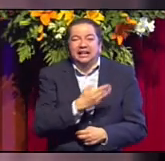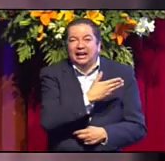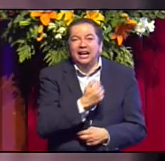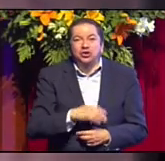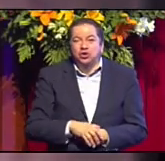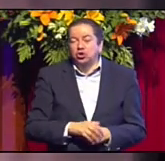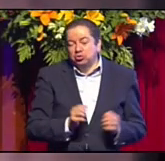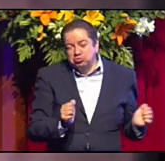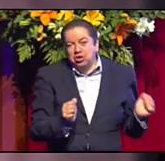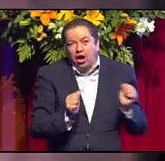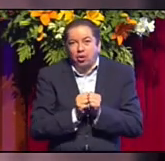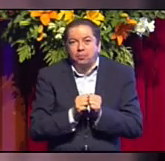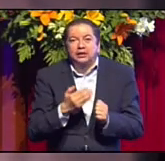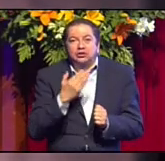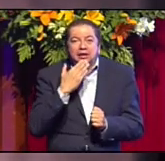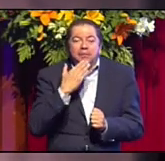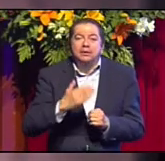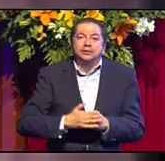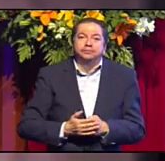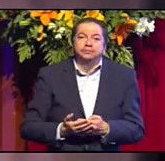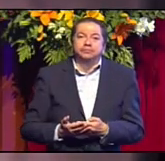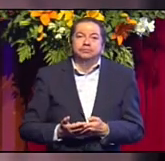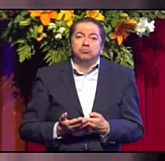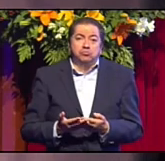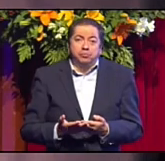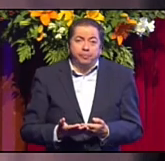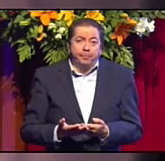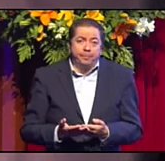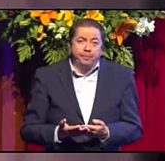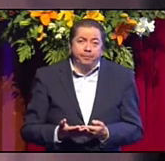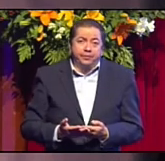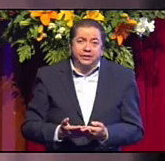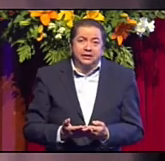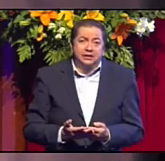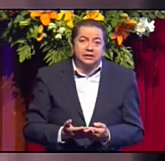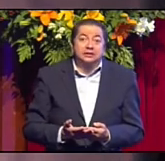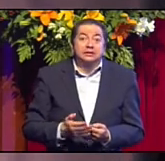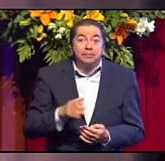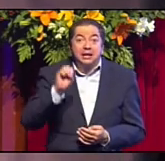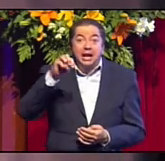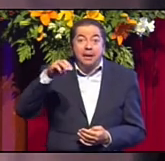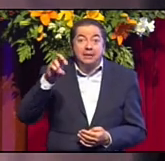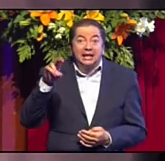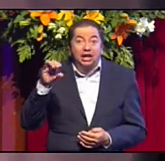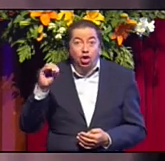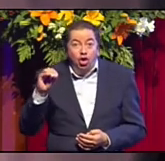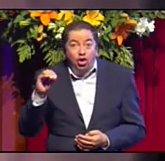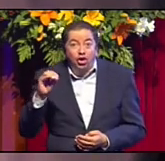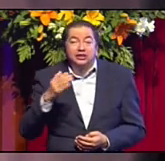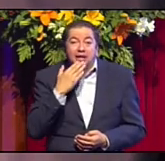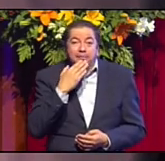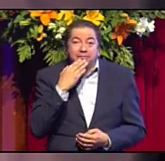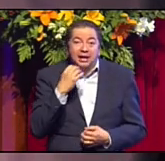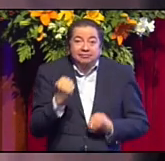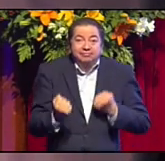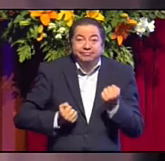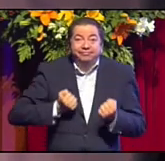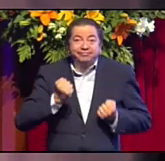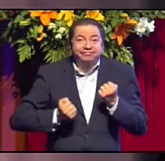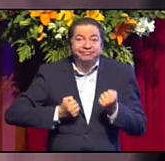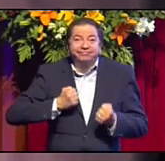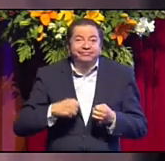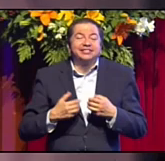historia nos acompañaba, pero también... tuvimos Américo, ¿no? Entre otros. Y que la